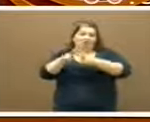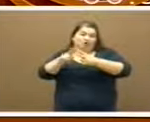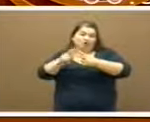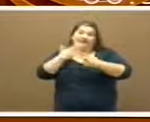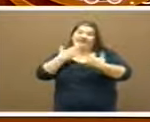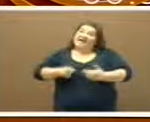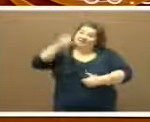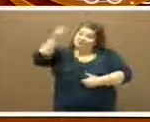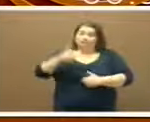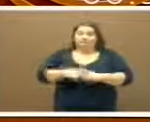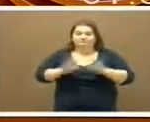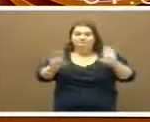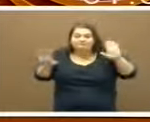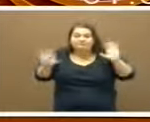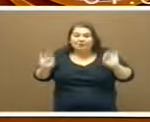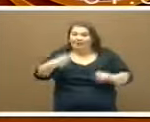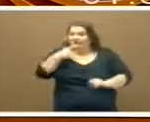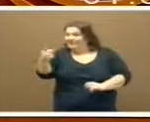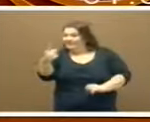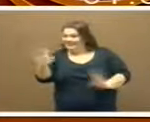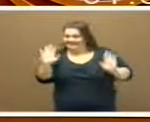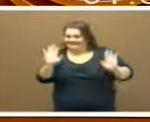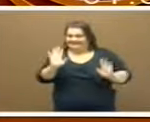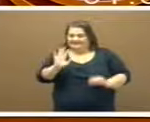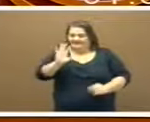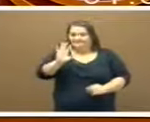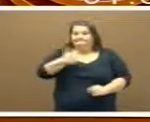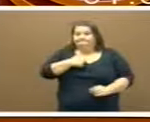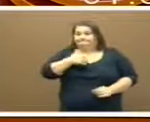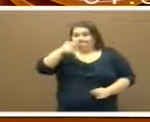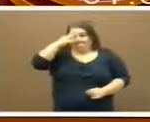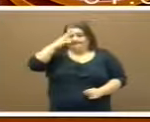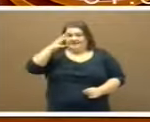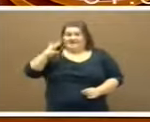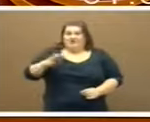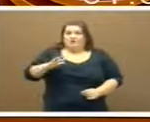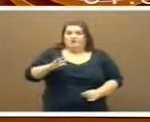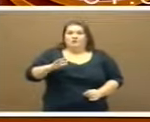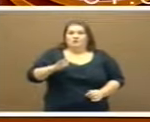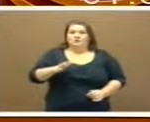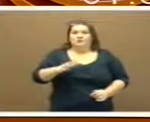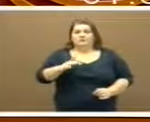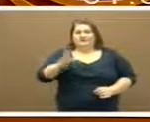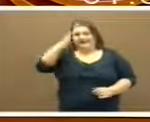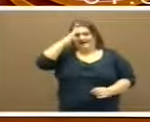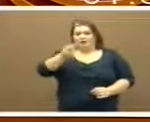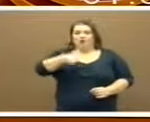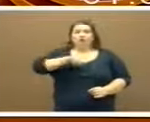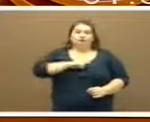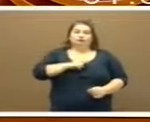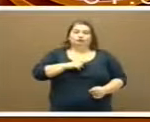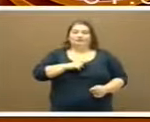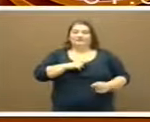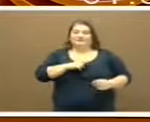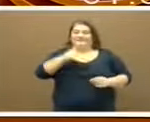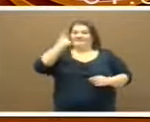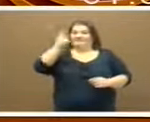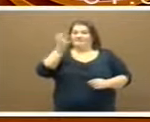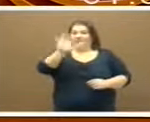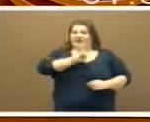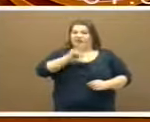dice. Entonces, por eso digo que nosotros creo que la baja no procede en una comunidad